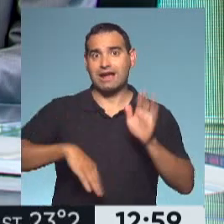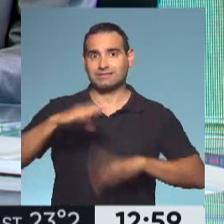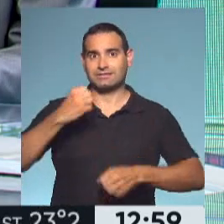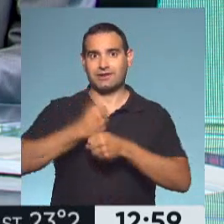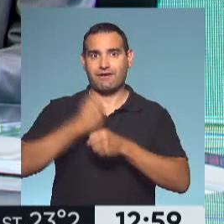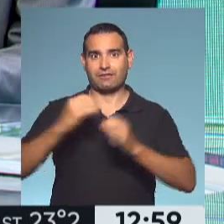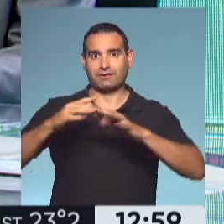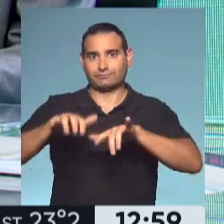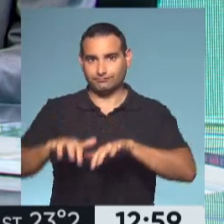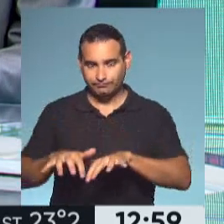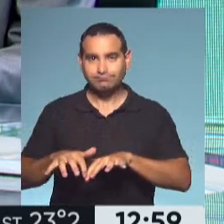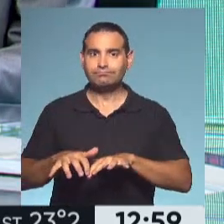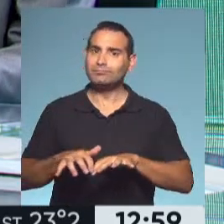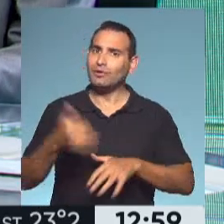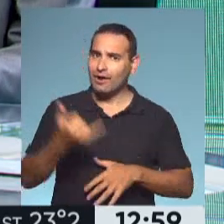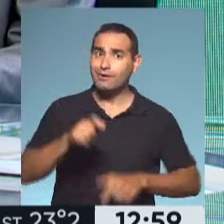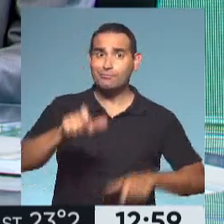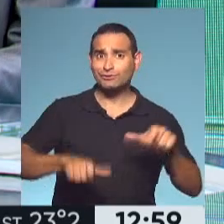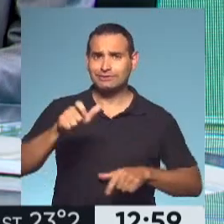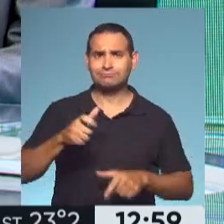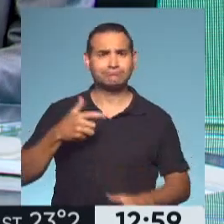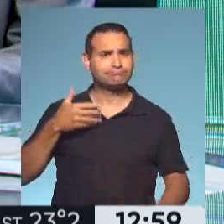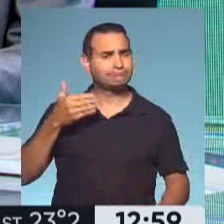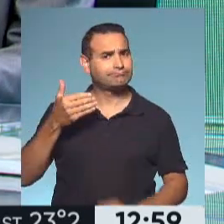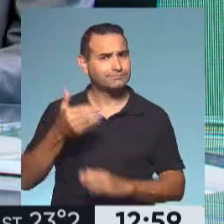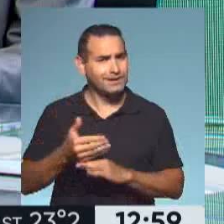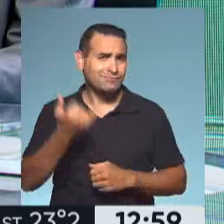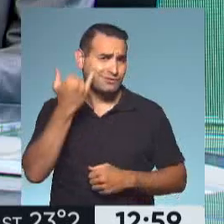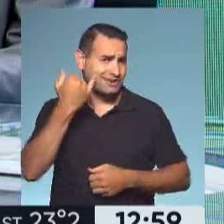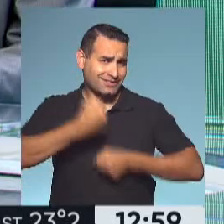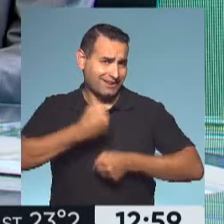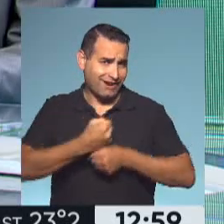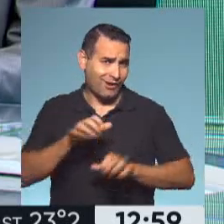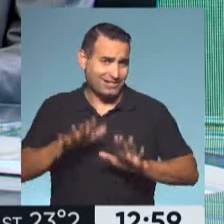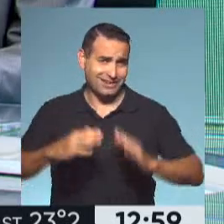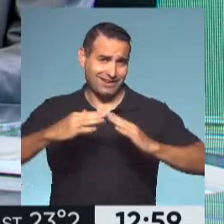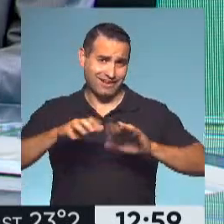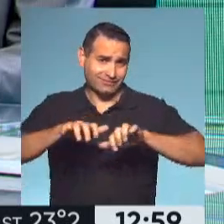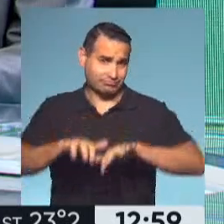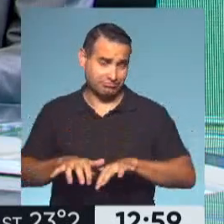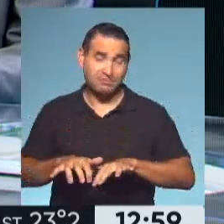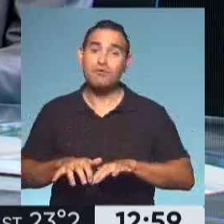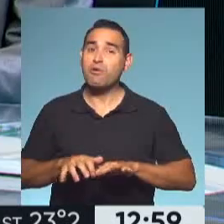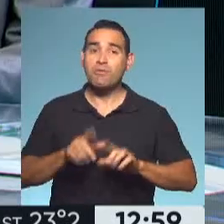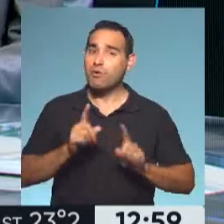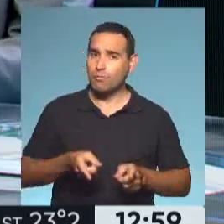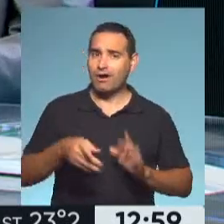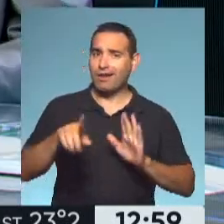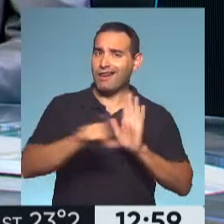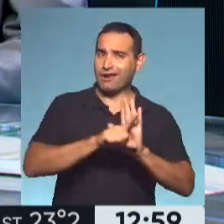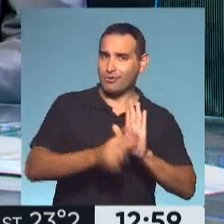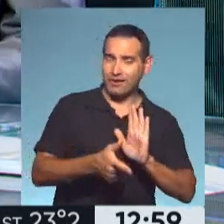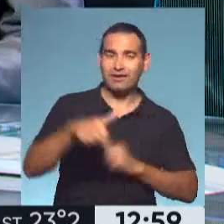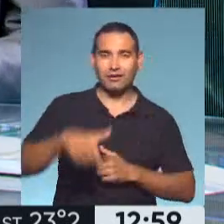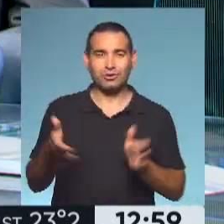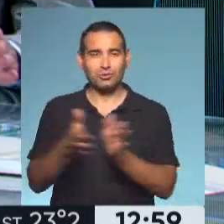es cierto que hay mucha gente que desde hace tiempo venía ya desarrollando tareas laborales desde su hogar, pero no estaba regulado. Estamos juntos